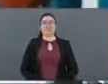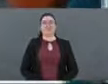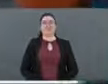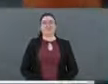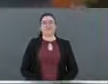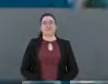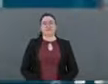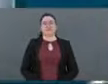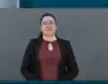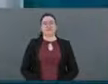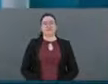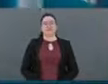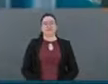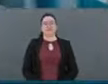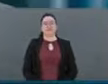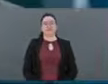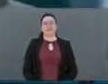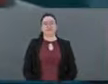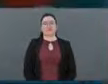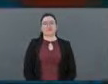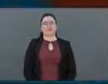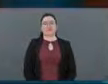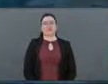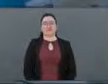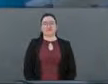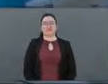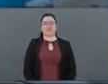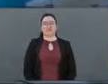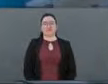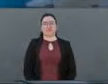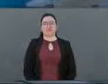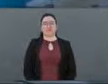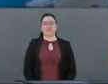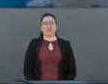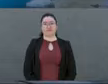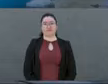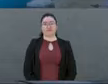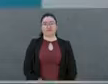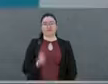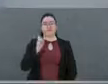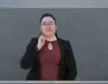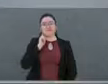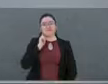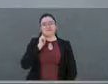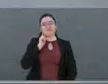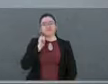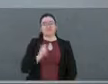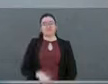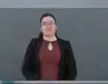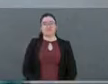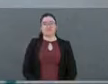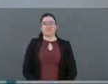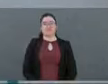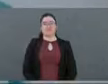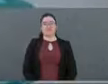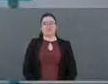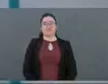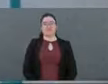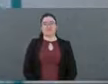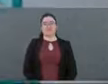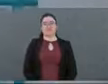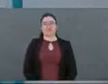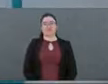Echamos a andar el pozo que todavía sacaba un poquito de gas. Ahorita vamos a meterle otro tapón de otros 30 metros. O sea, el tapón